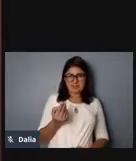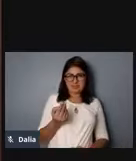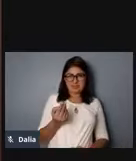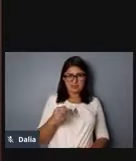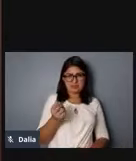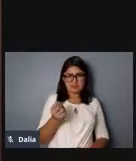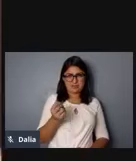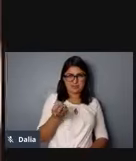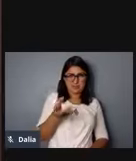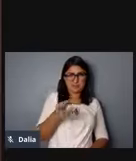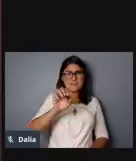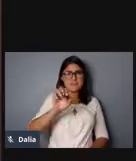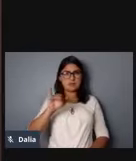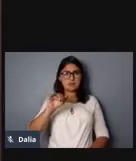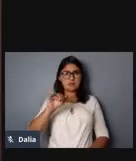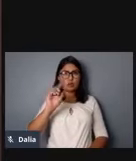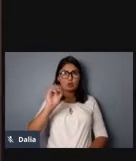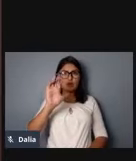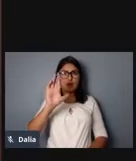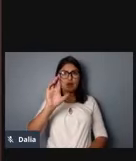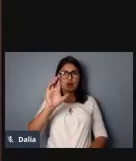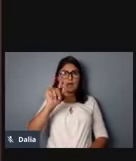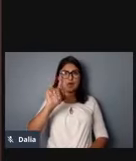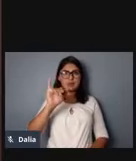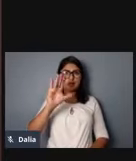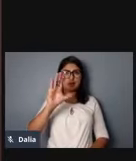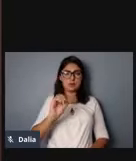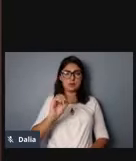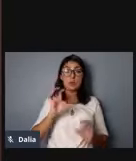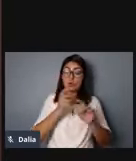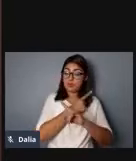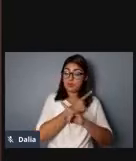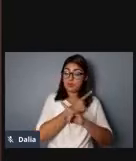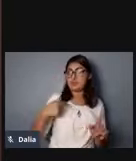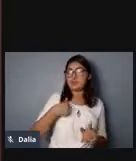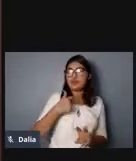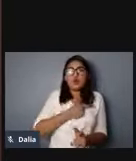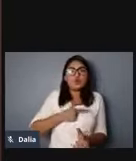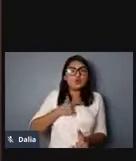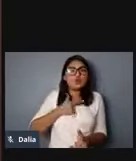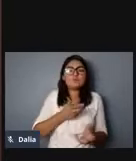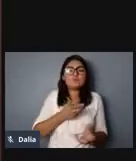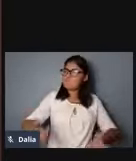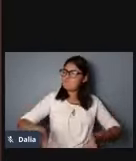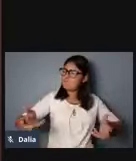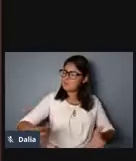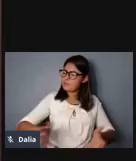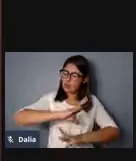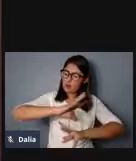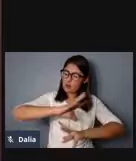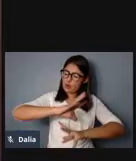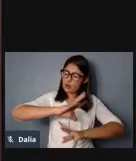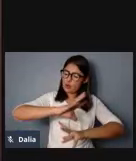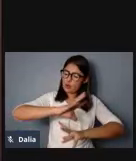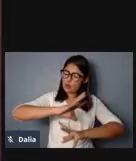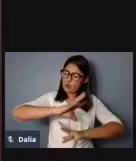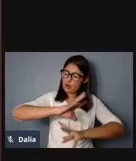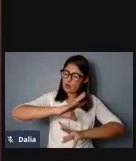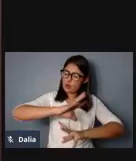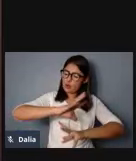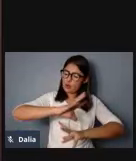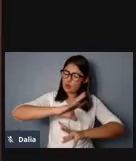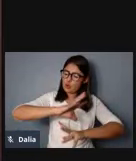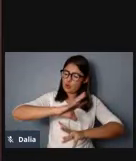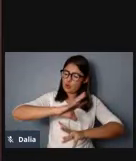allí, ¿no? Y me voy con todo. Pero no me gusta esto y eso no lo hago, aunque